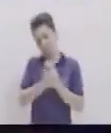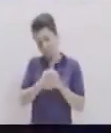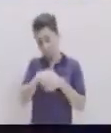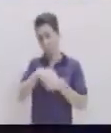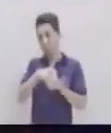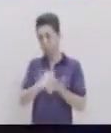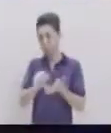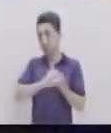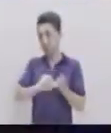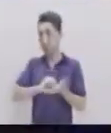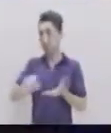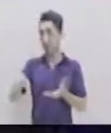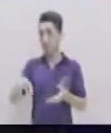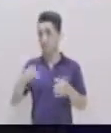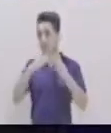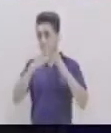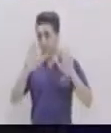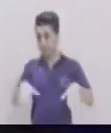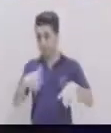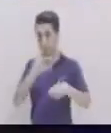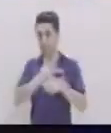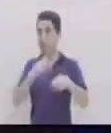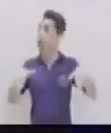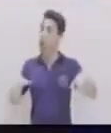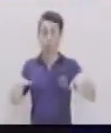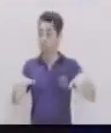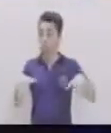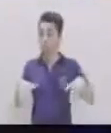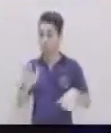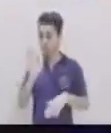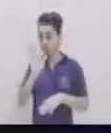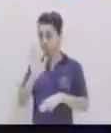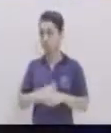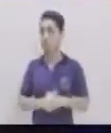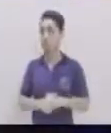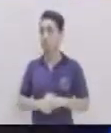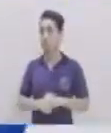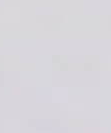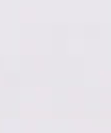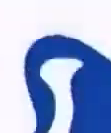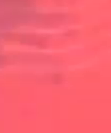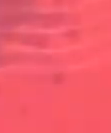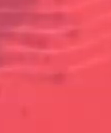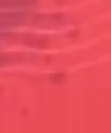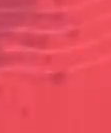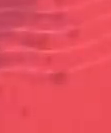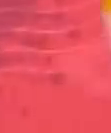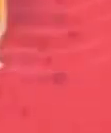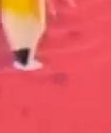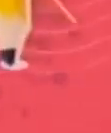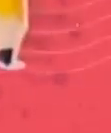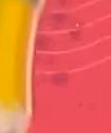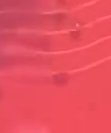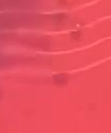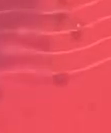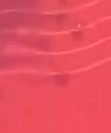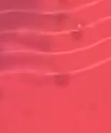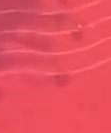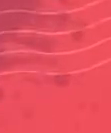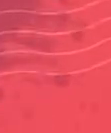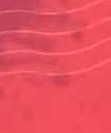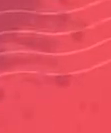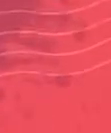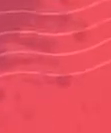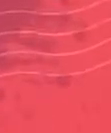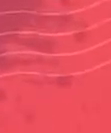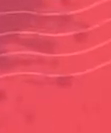lavarse las manos con agua y jabón. Quédate en casa, Guatemala no se detiene. Kami Joronay. Expresa tu talento a través de